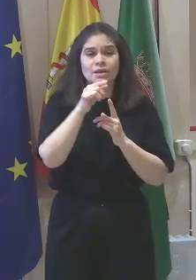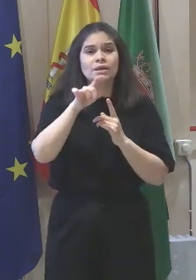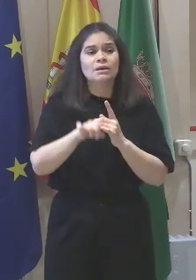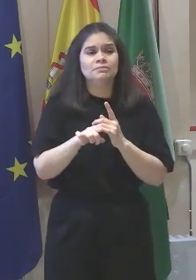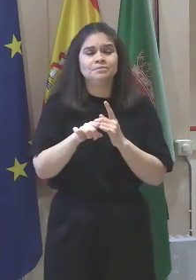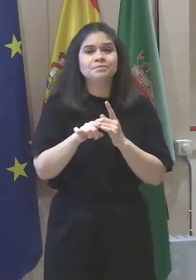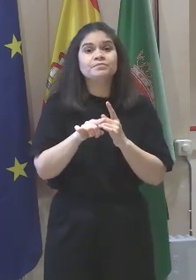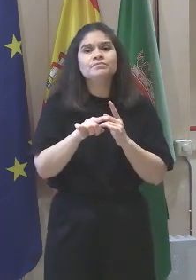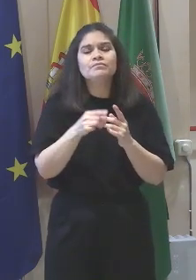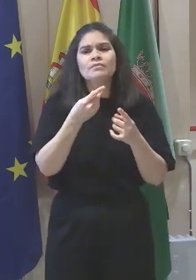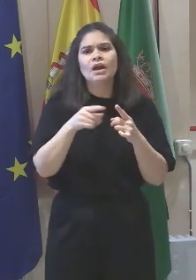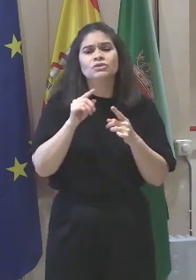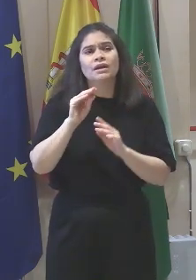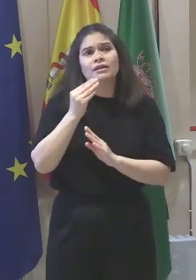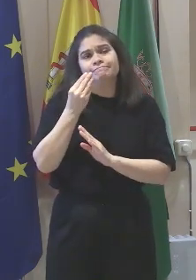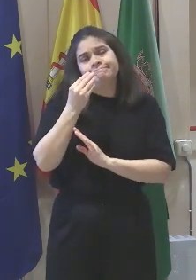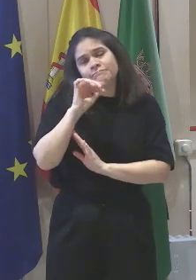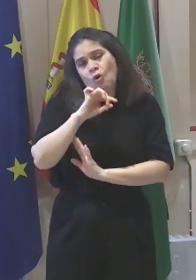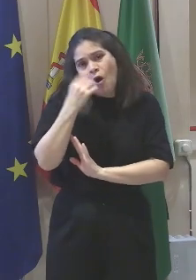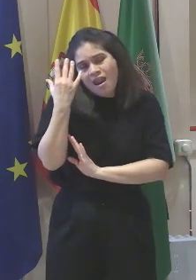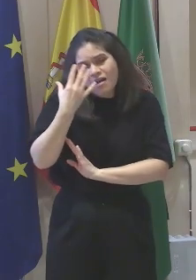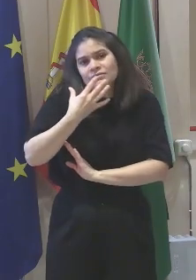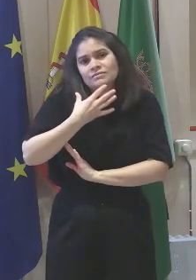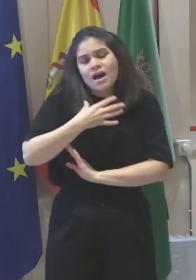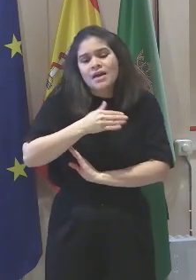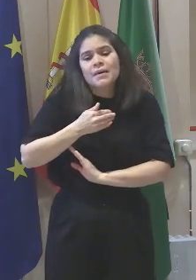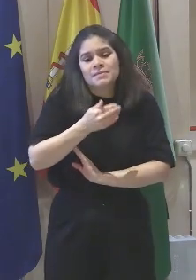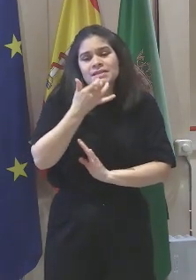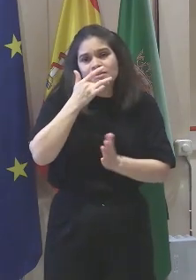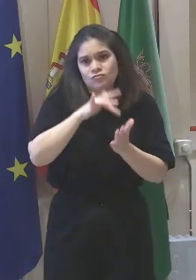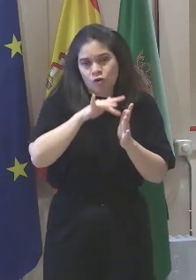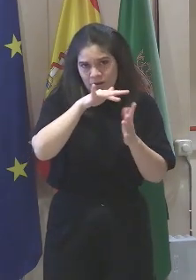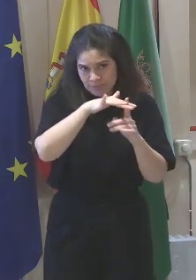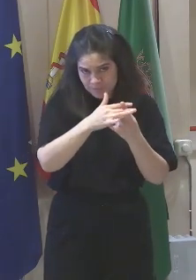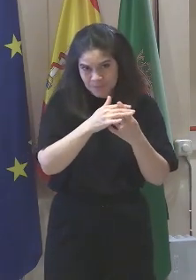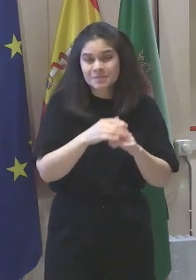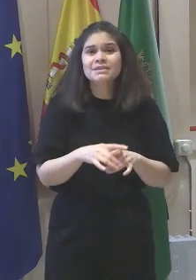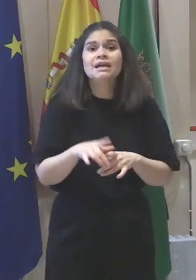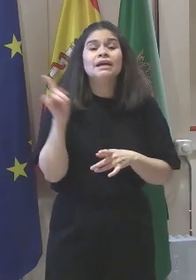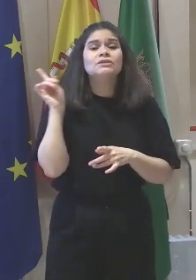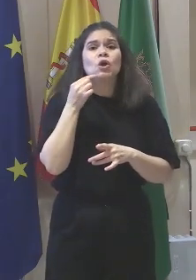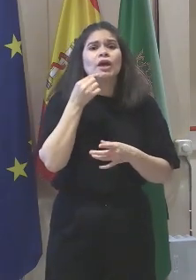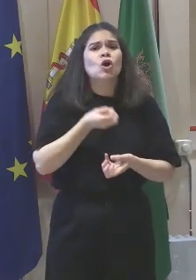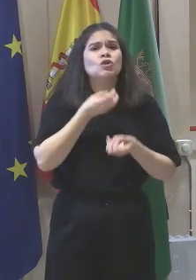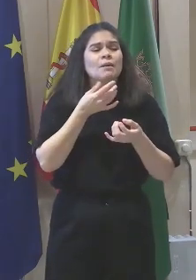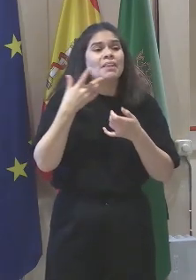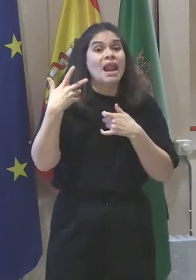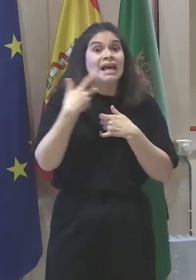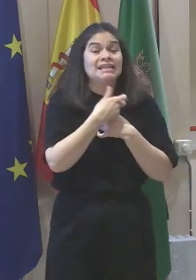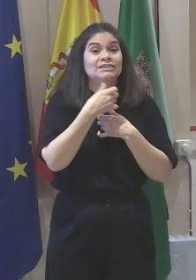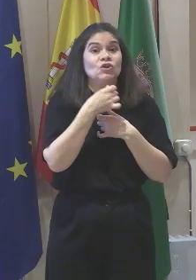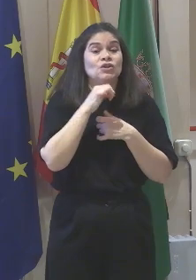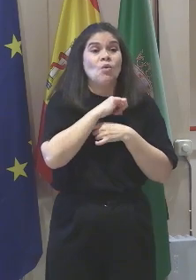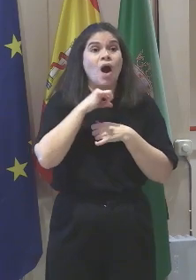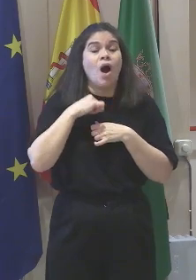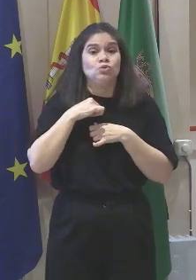que ojalá las tengamos disponibles si es el caso. Esto es lo que comentaba de la inyección de un autoantígeno en la